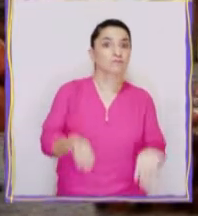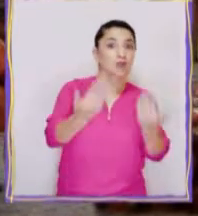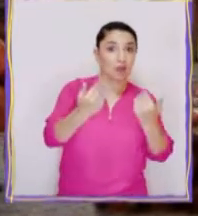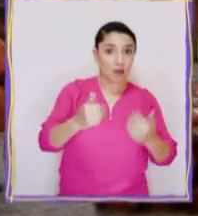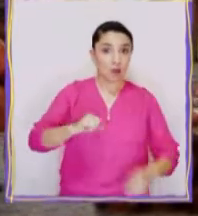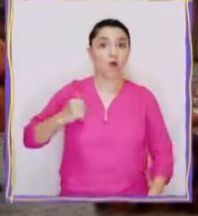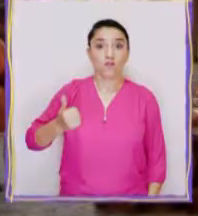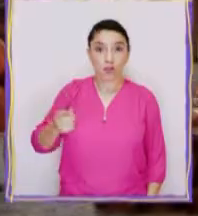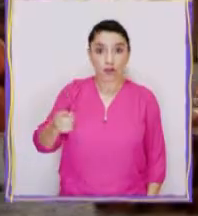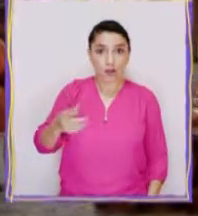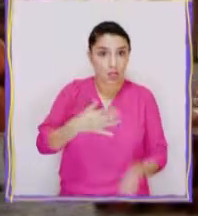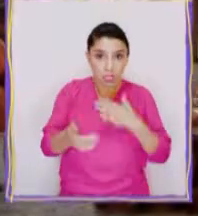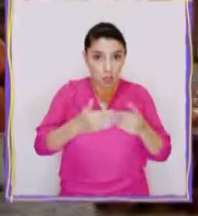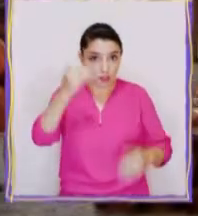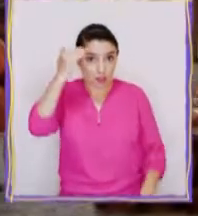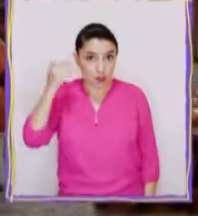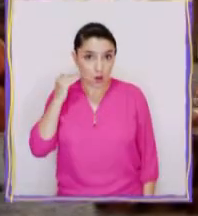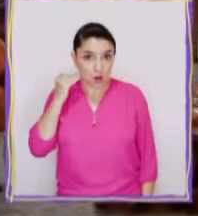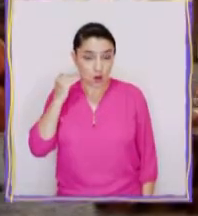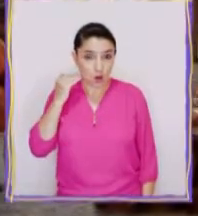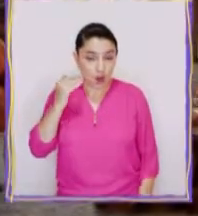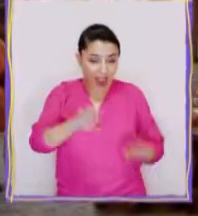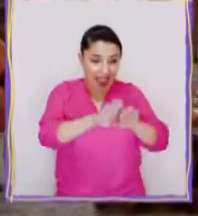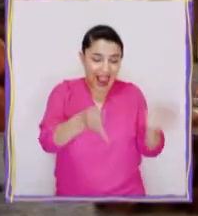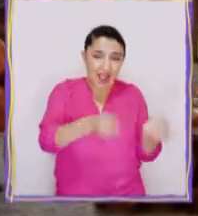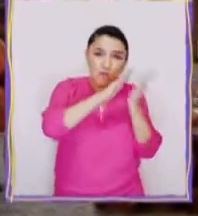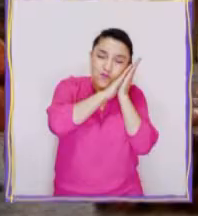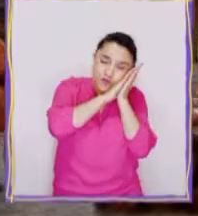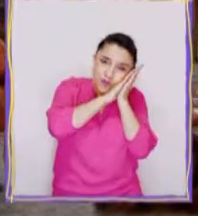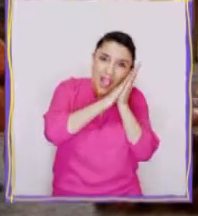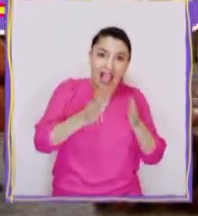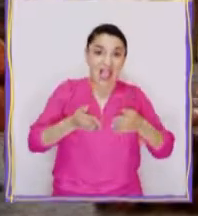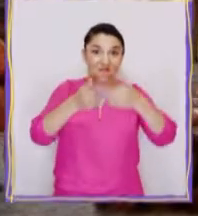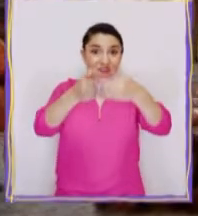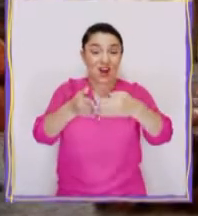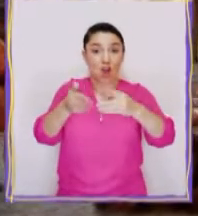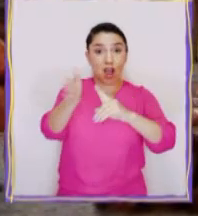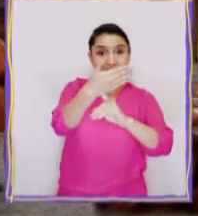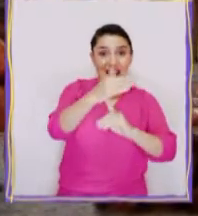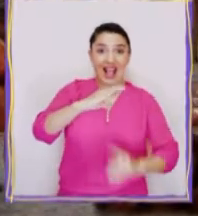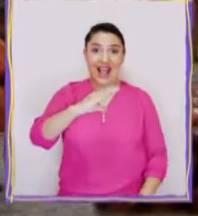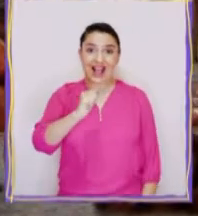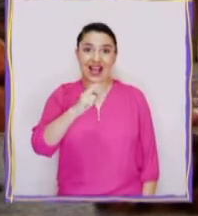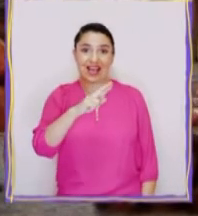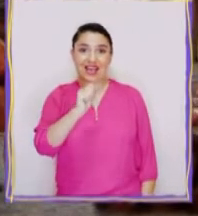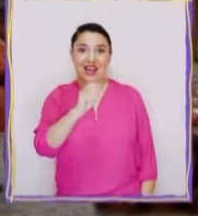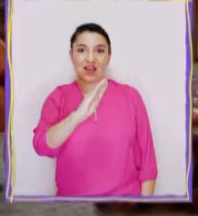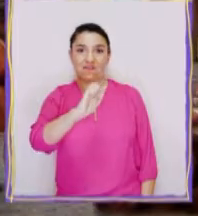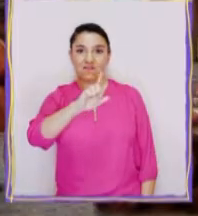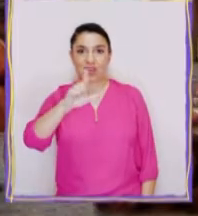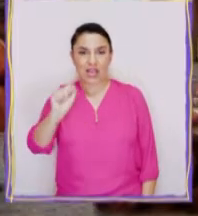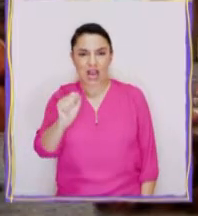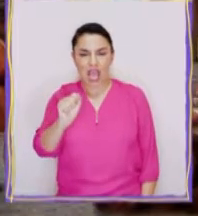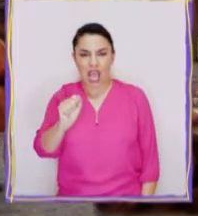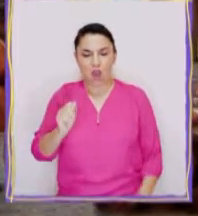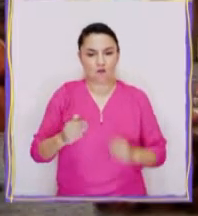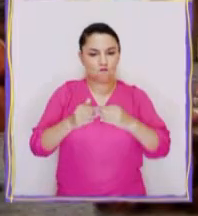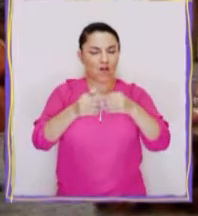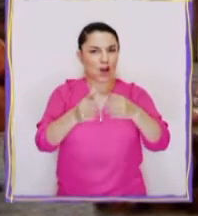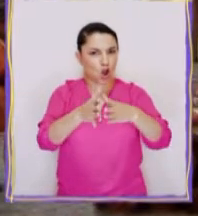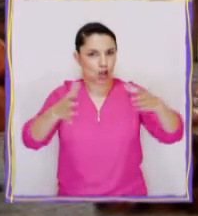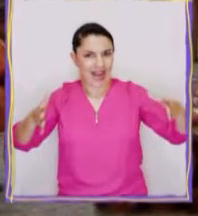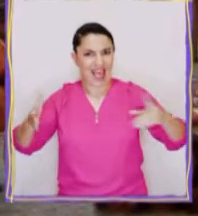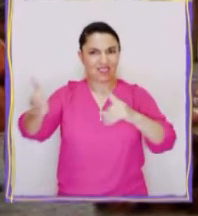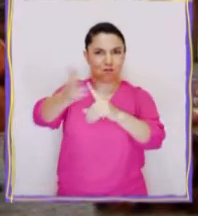¿Qué dices, muchacho? Que estaba en los camastros de la carabela. Carabela, barco de vela de gran capacidad